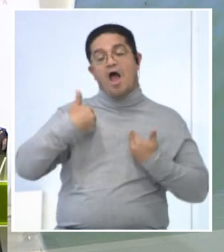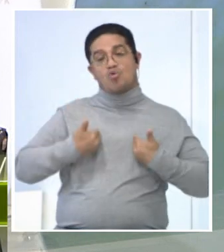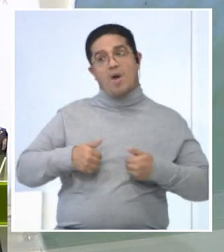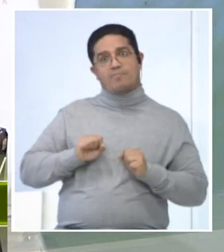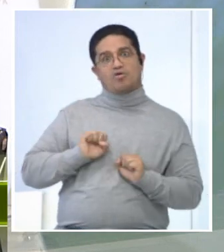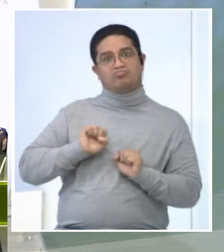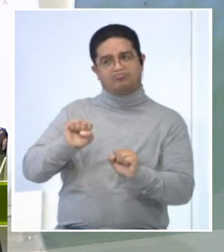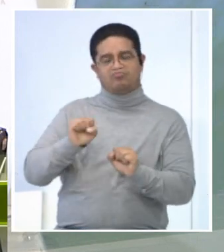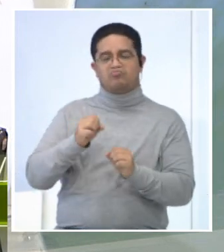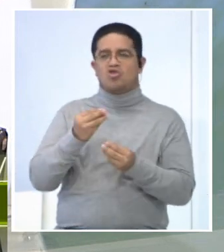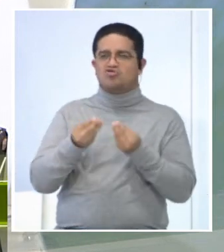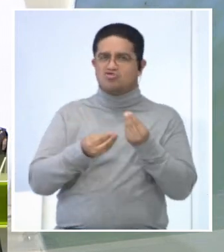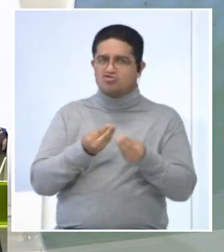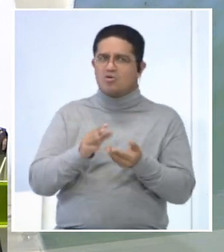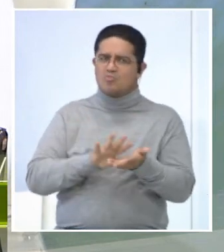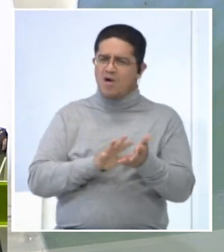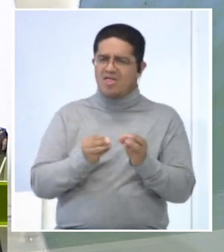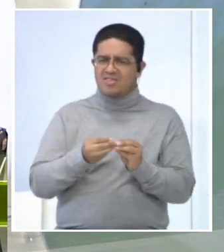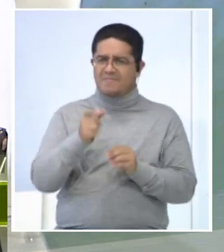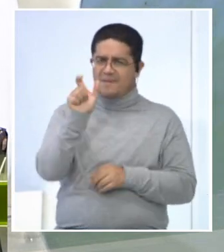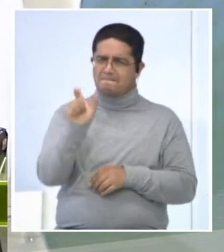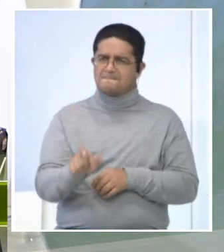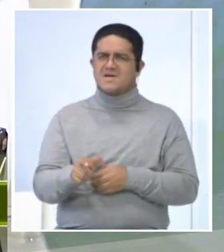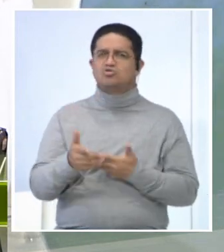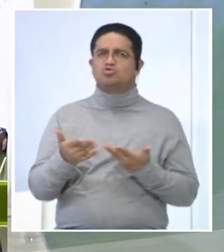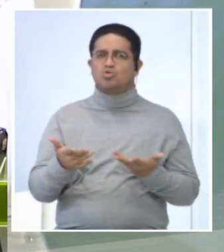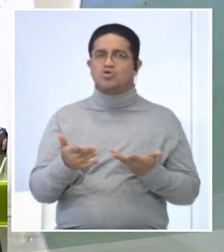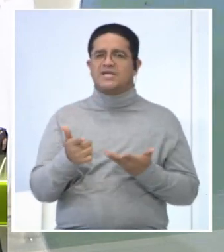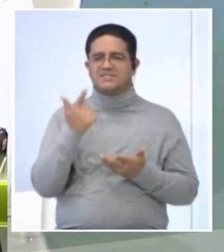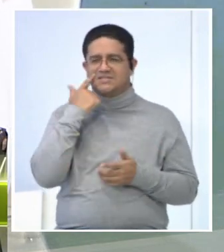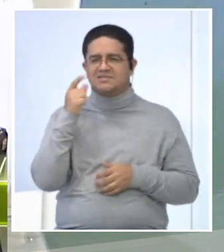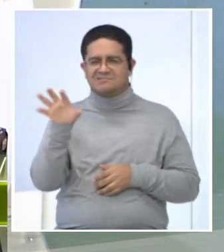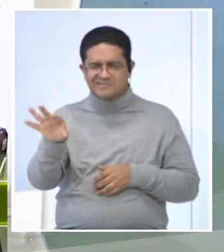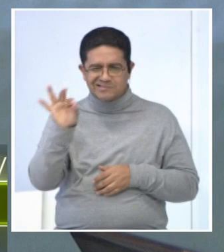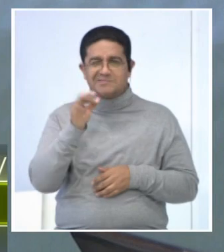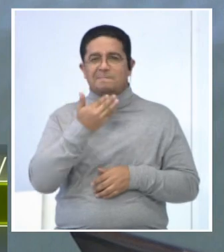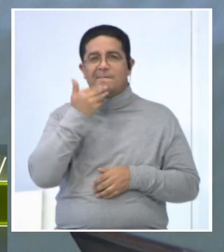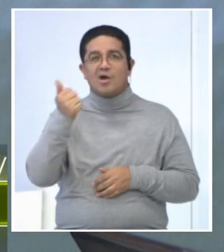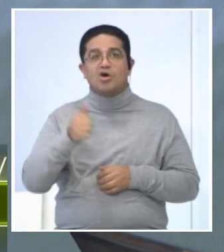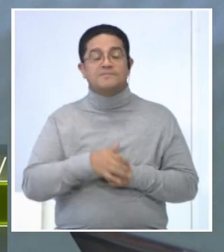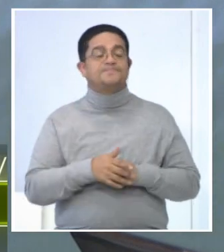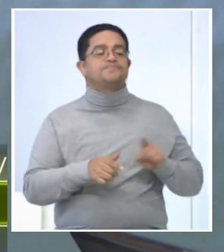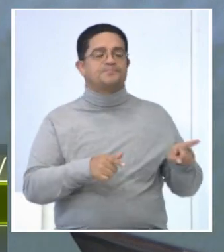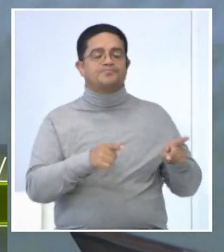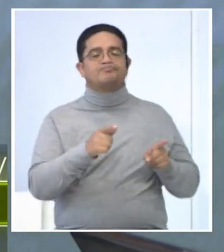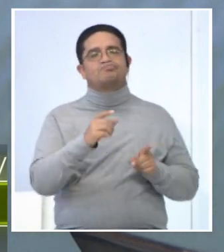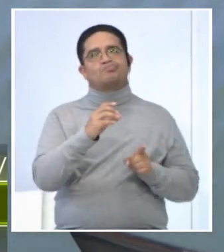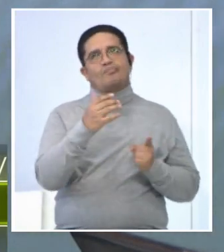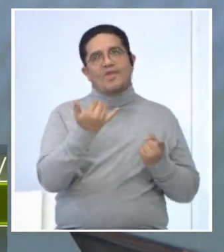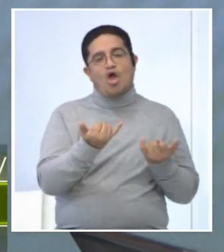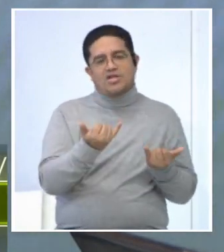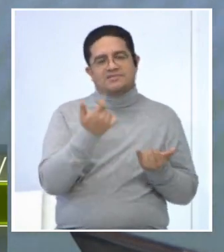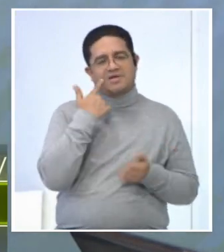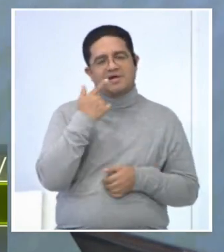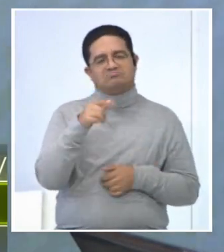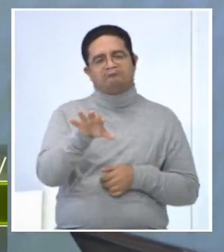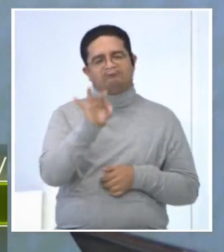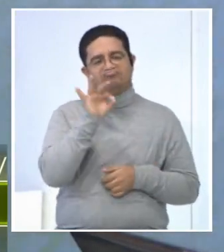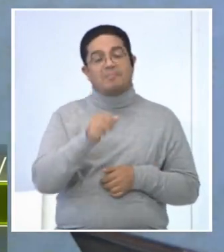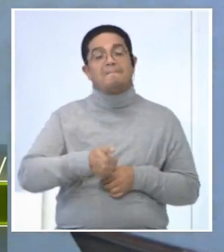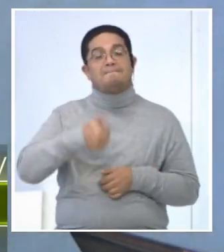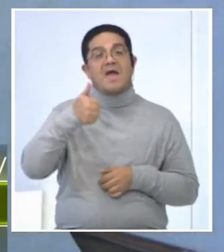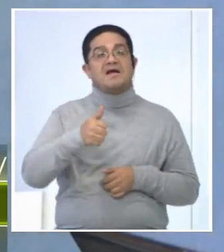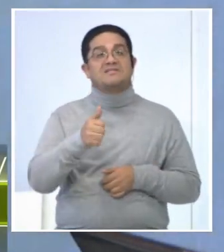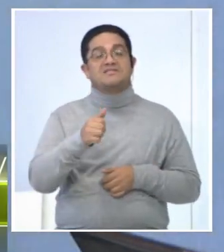menor rechazo a la prótesis y buscar también el más compatible con la persona? Cromocobalto son las que nosotros por lo general utilizamos en nuestra unidad